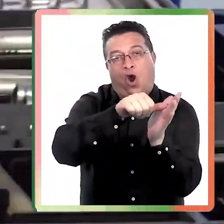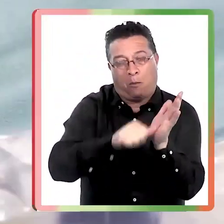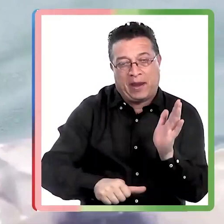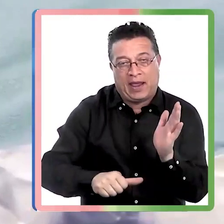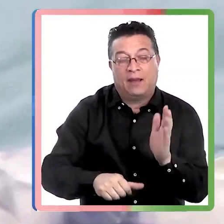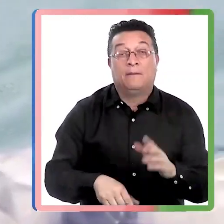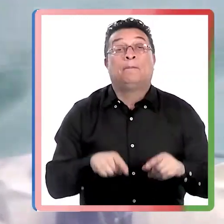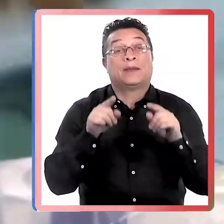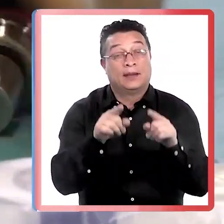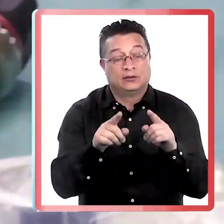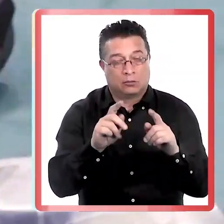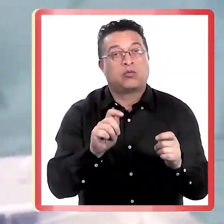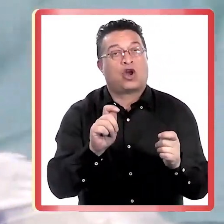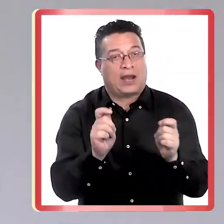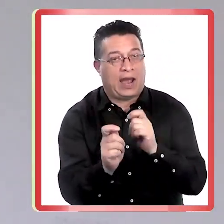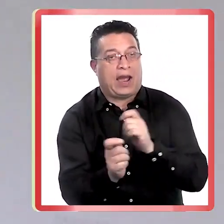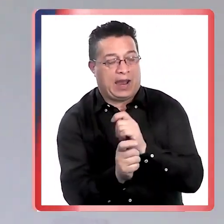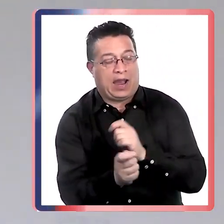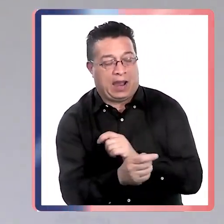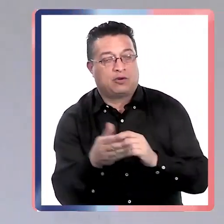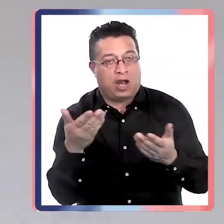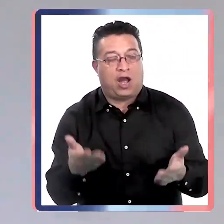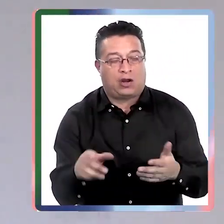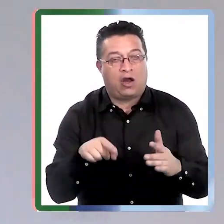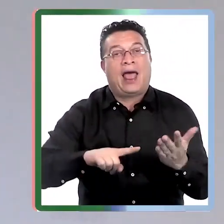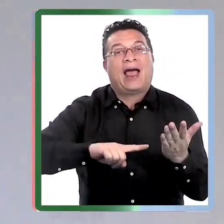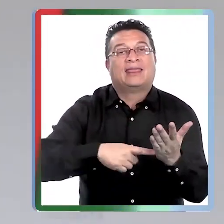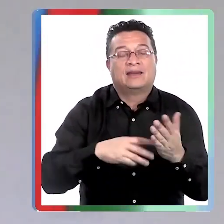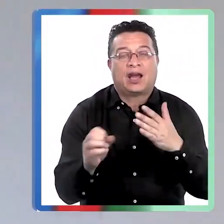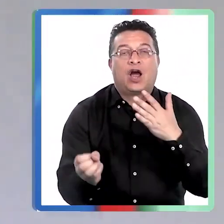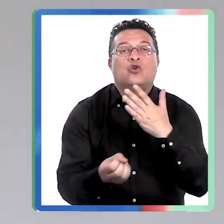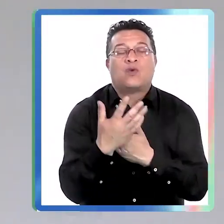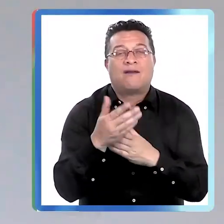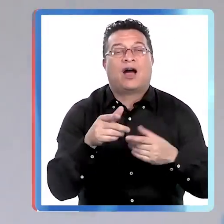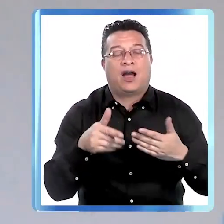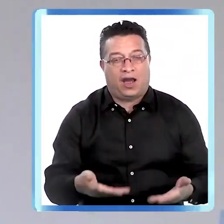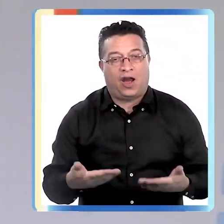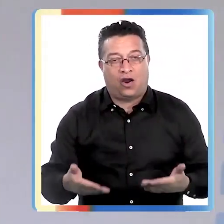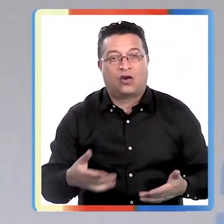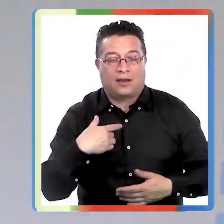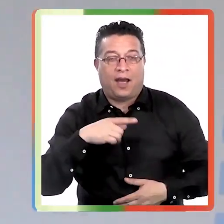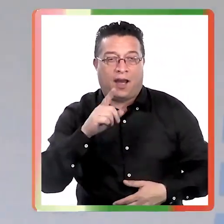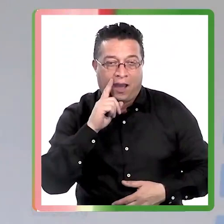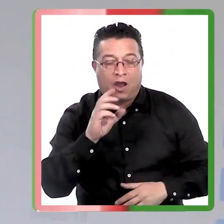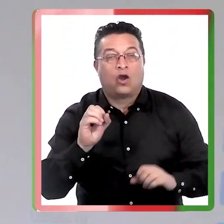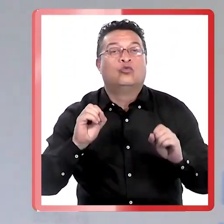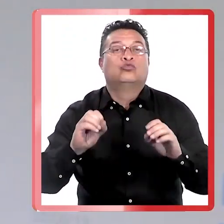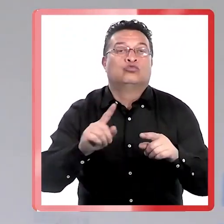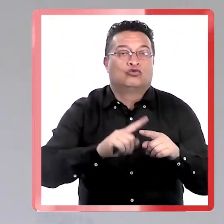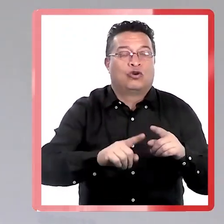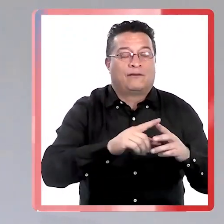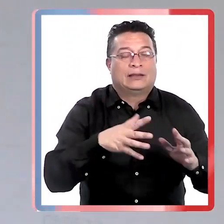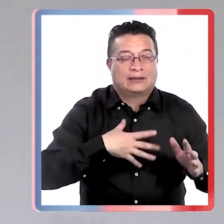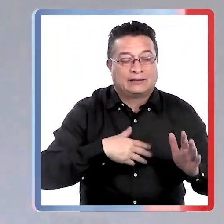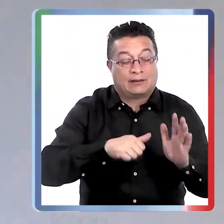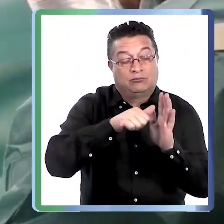quirúrgica. Ahora, estos valores han ido cambiando un poco porque ahora tenemos técnicas nuevas que son dinámicas y que muchas veces tratamos de hacer la